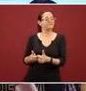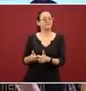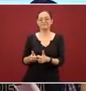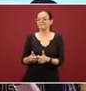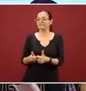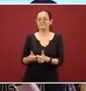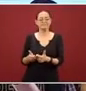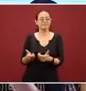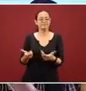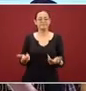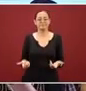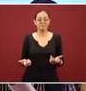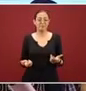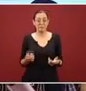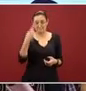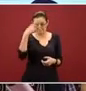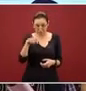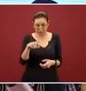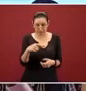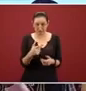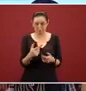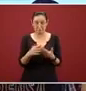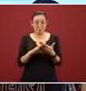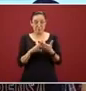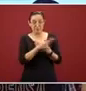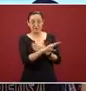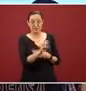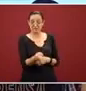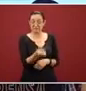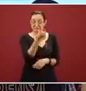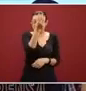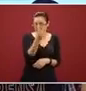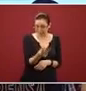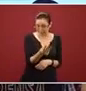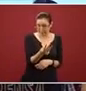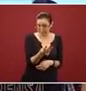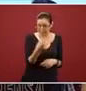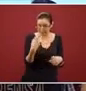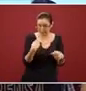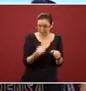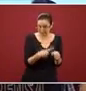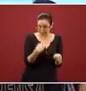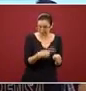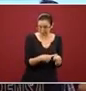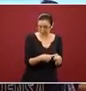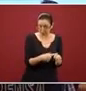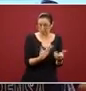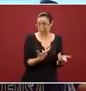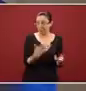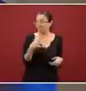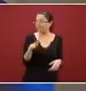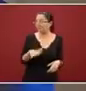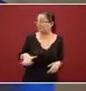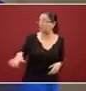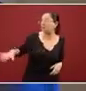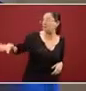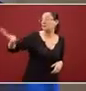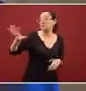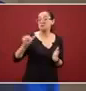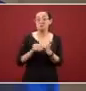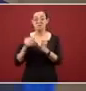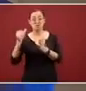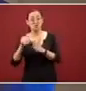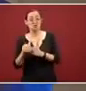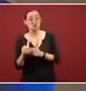de prevenir 3 casos por la consecuencia de afectar la vida de